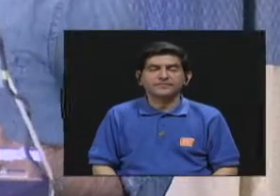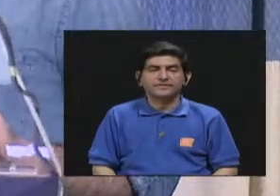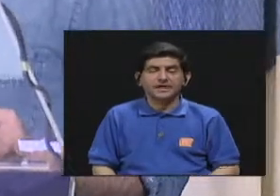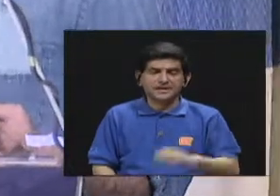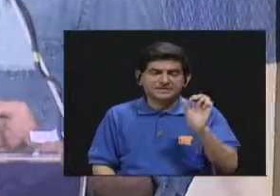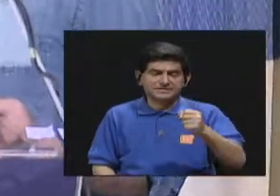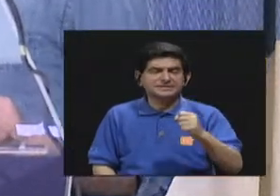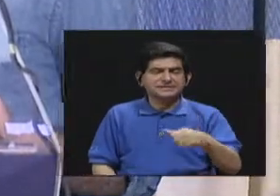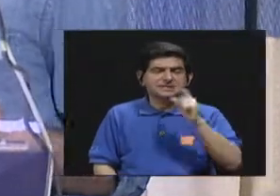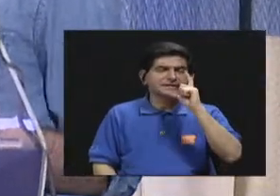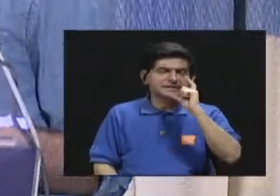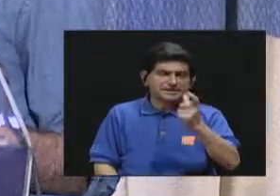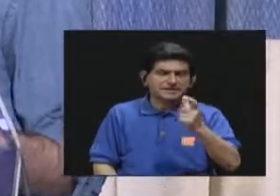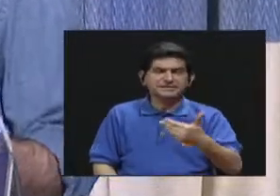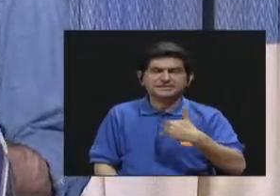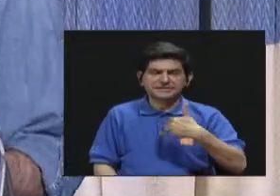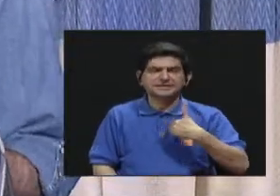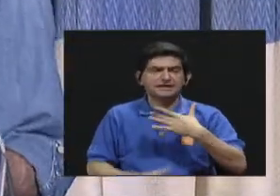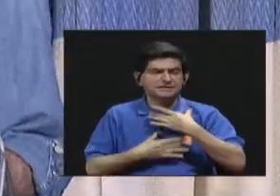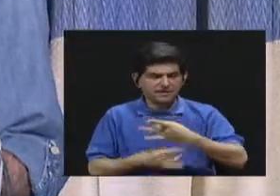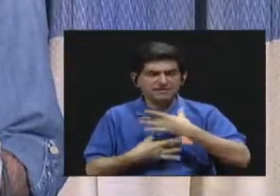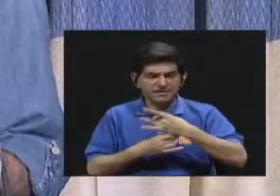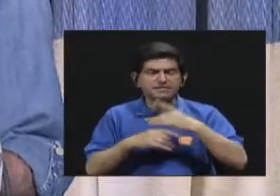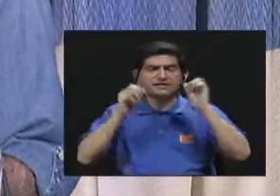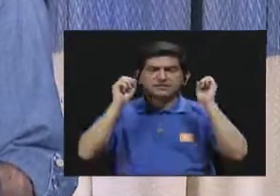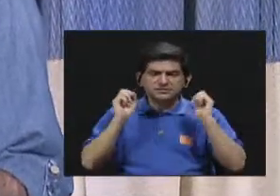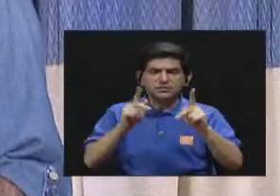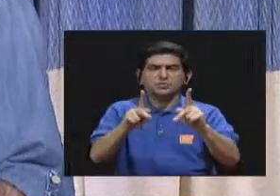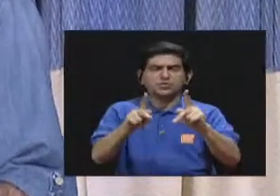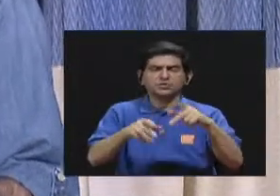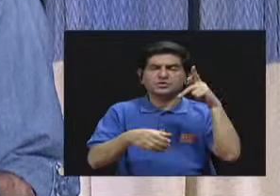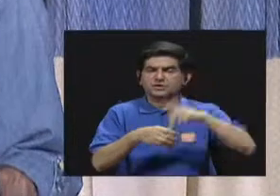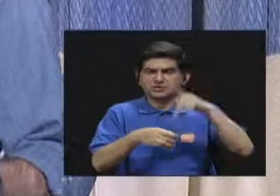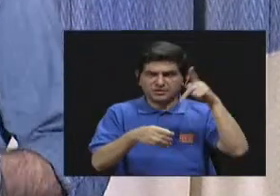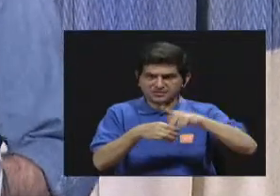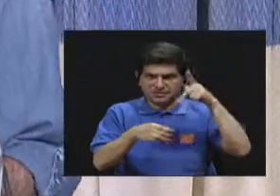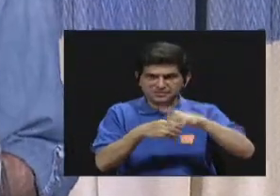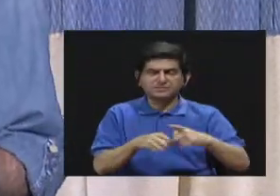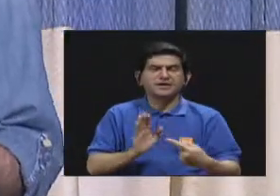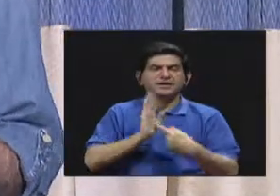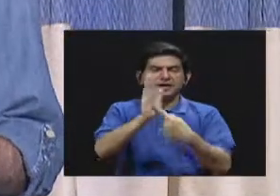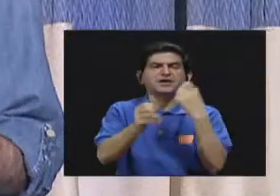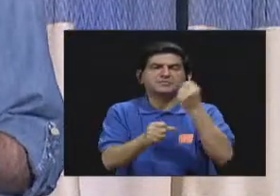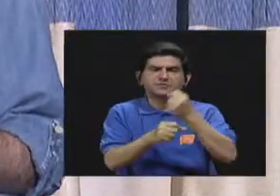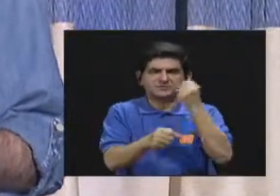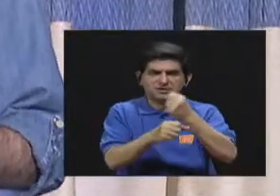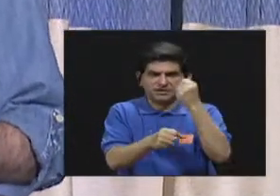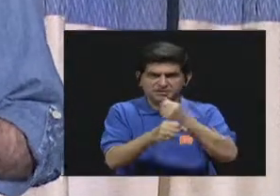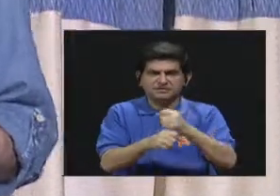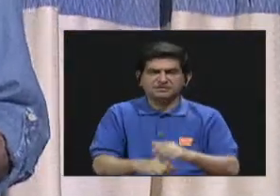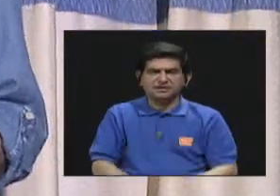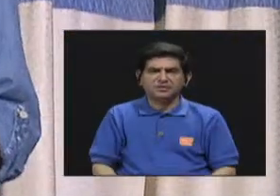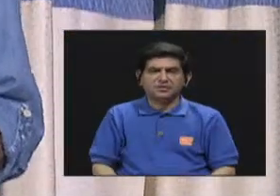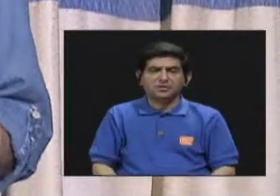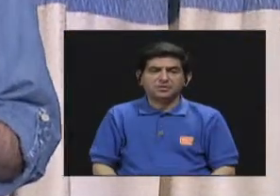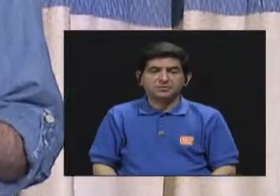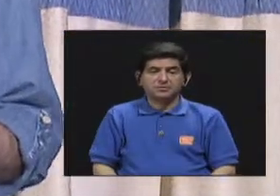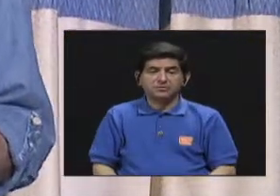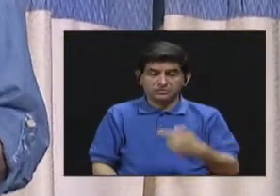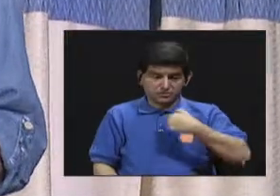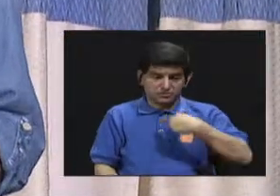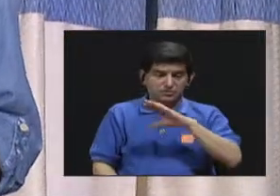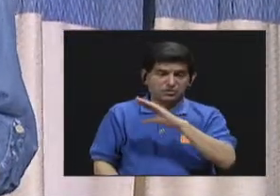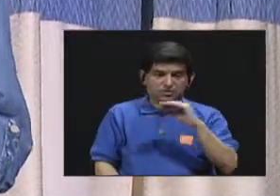Sí, qué dicha que existe el interés y la posibilidad de participar y de presentar el trabajo. Entonces, parte mía y del